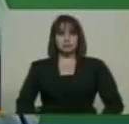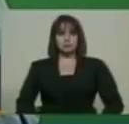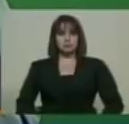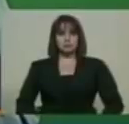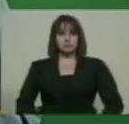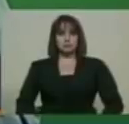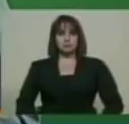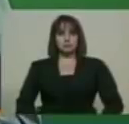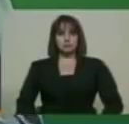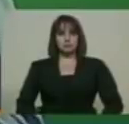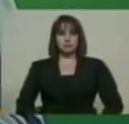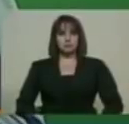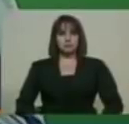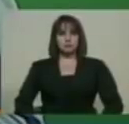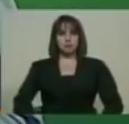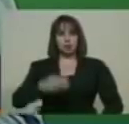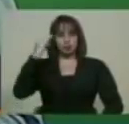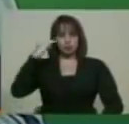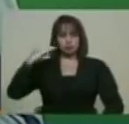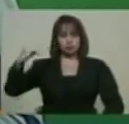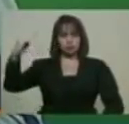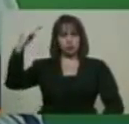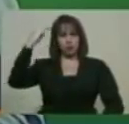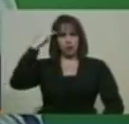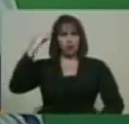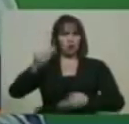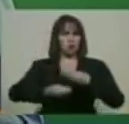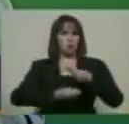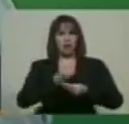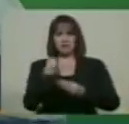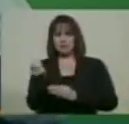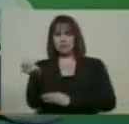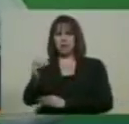en su moral como es y aún más